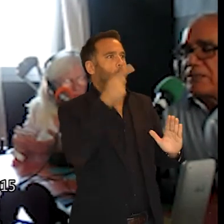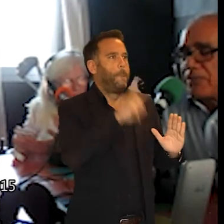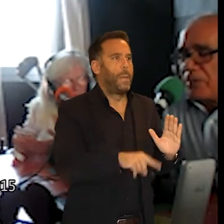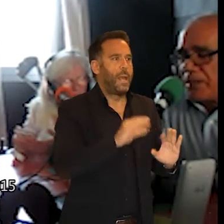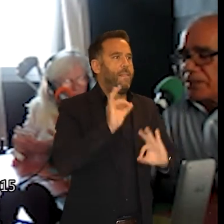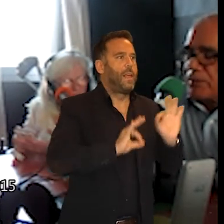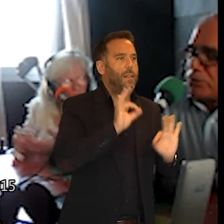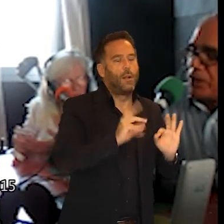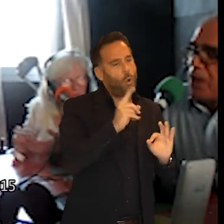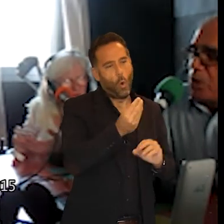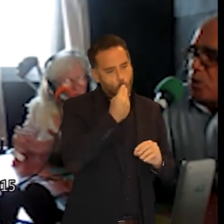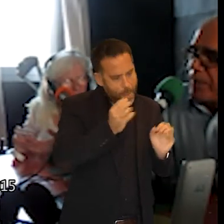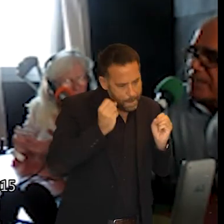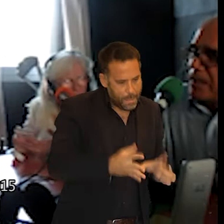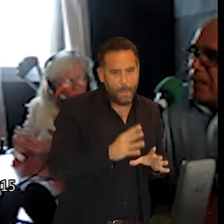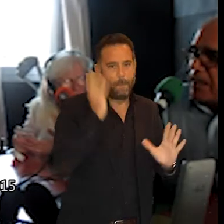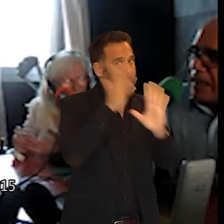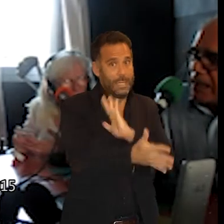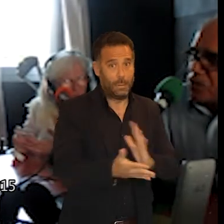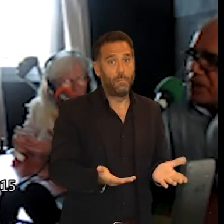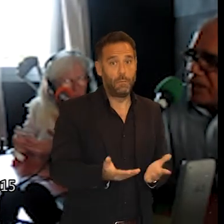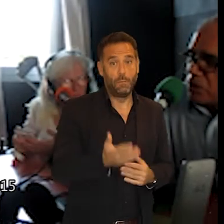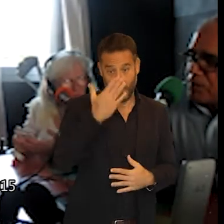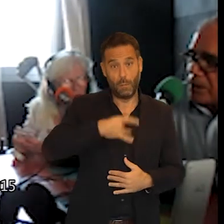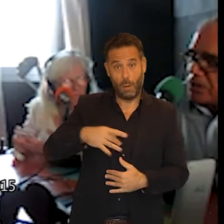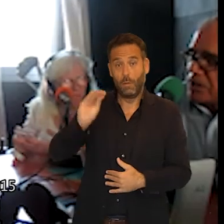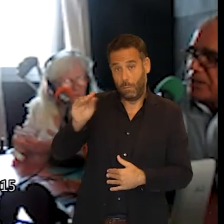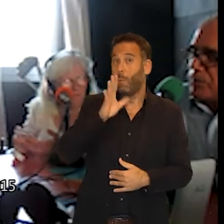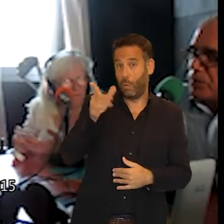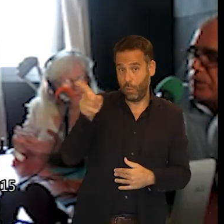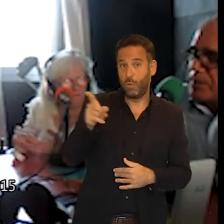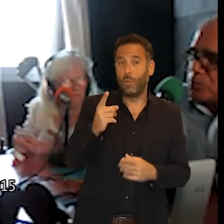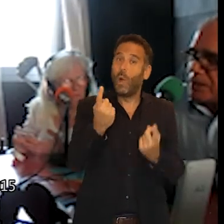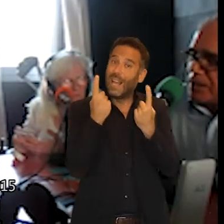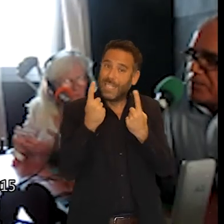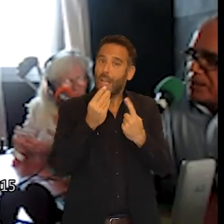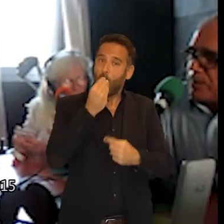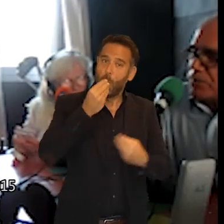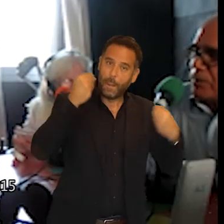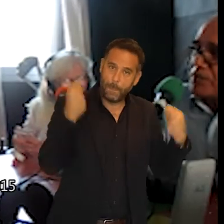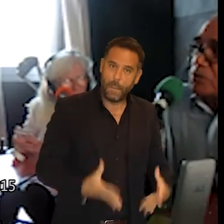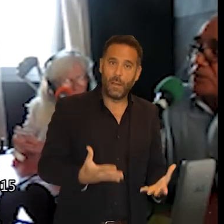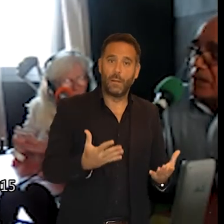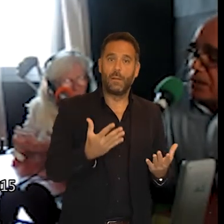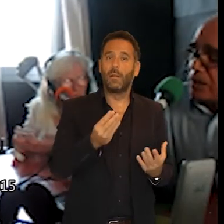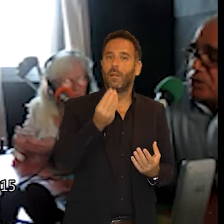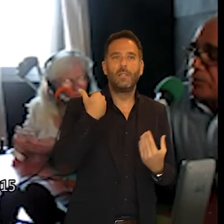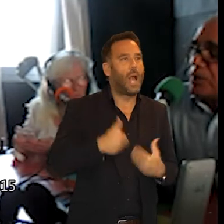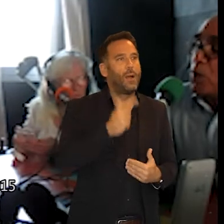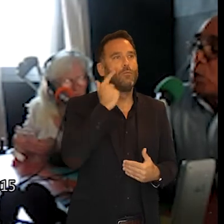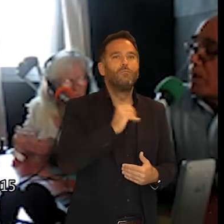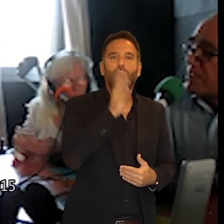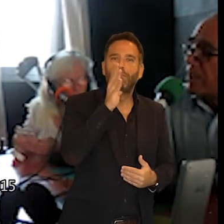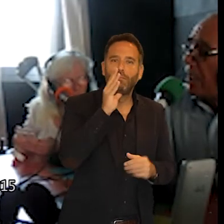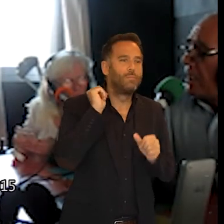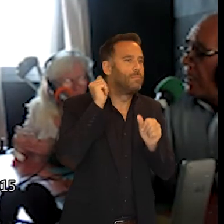se han educado alimentariamente, digamos. Eso es lo que está diciendo Miguel, que por lo menos que le están enseñando a comer. Y entonces eso, bueno, una vez que aprende a comer ya es como